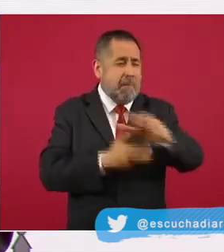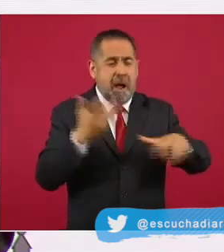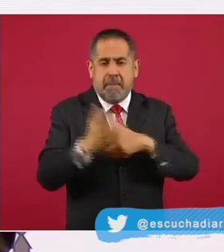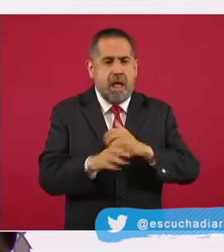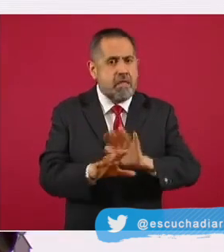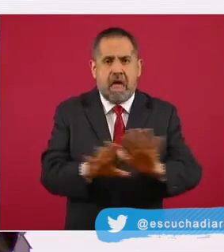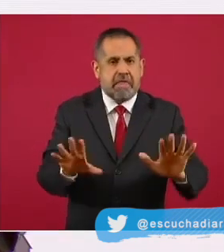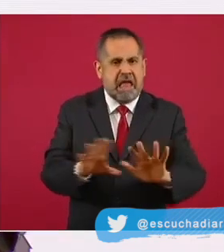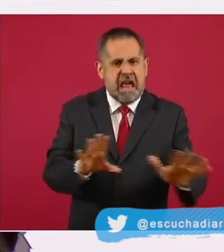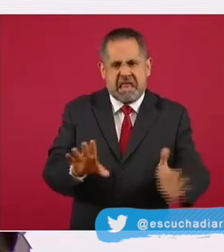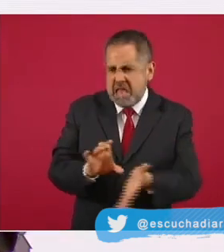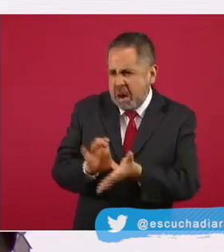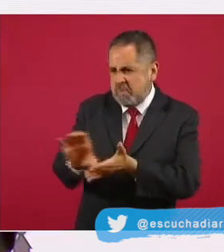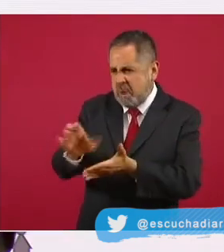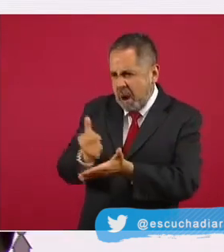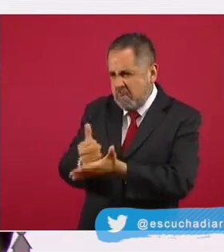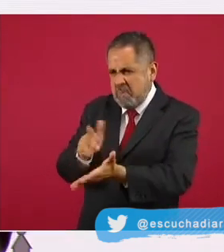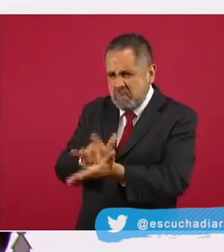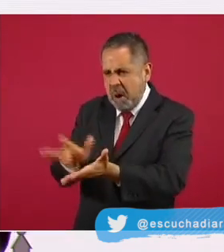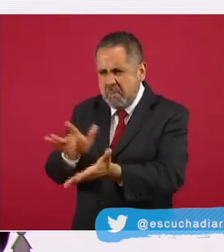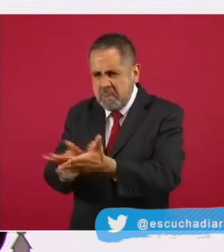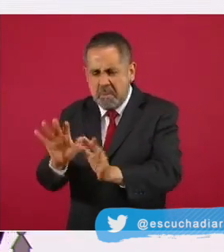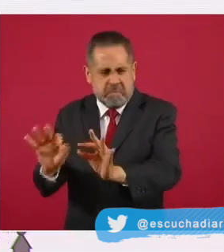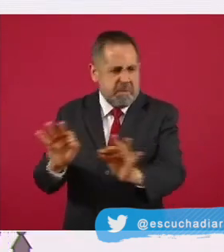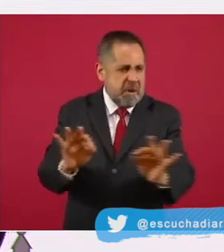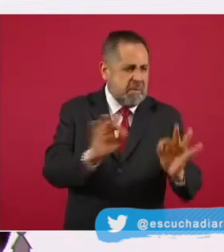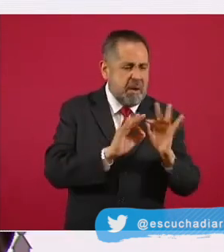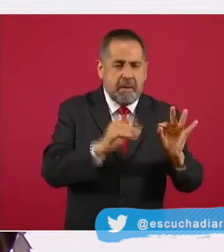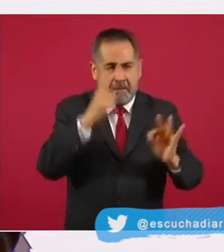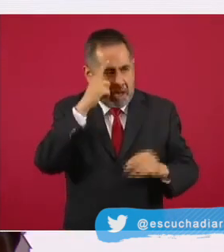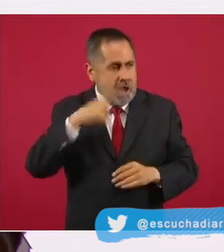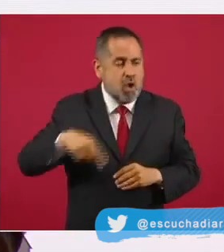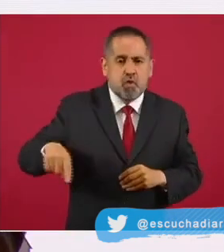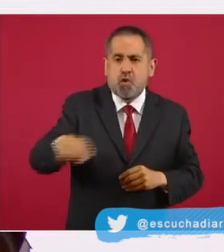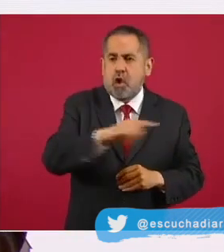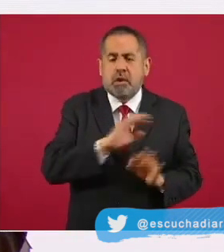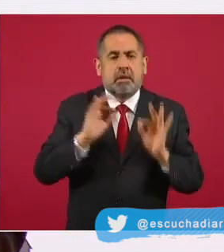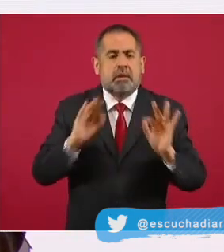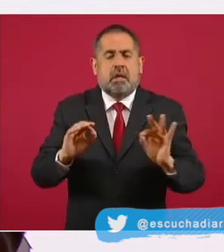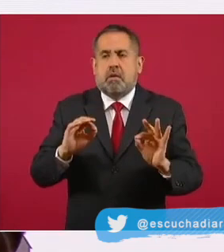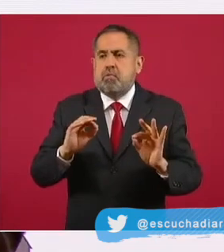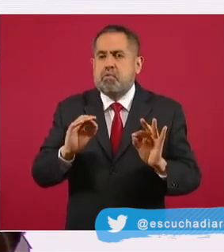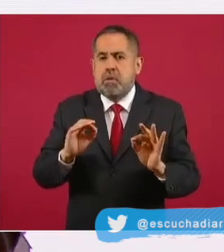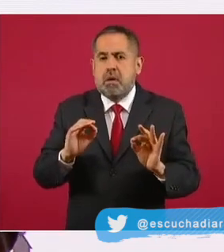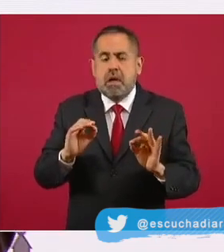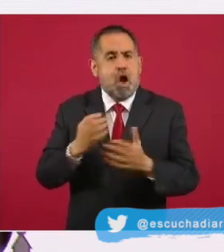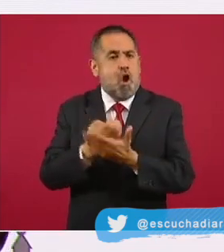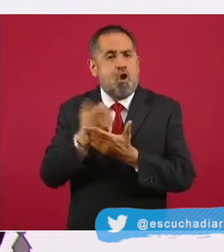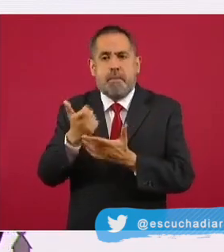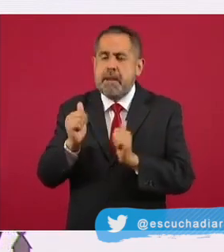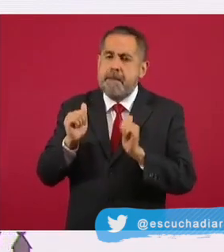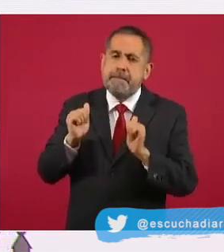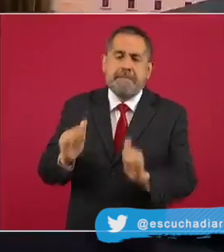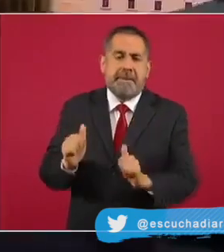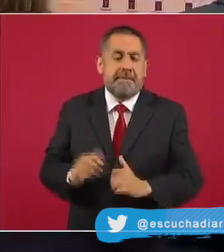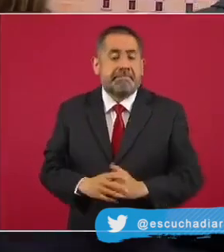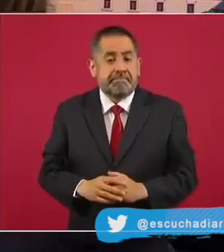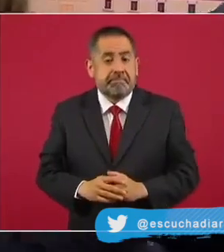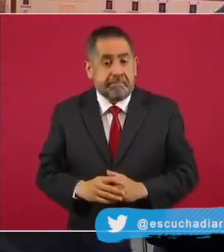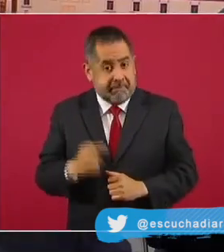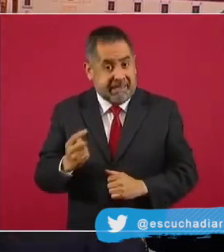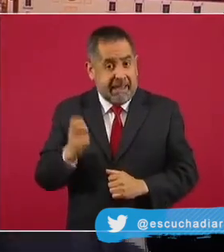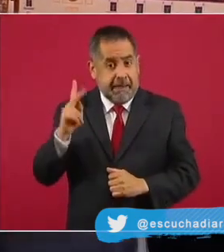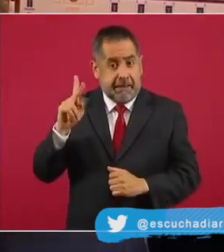tenido efectos desastrosos adicionales para el resto de la economía. Esta